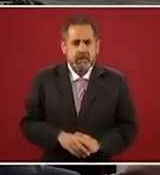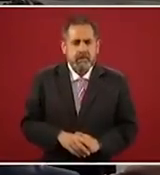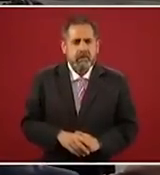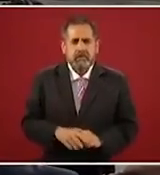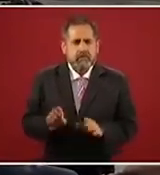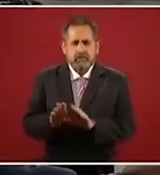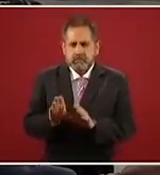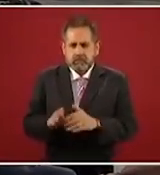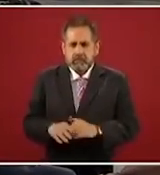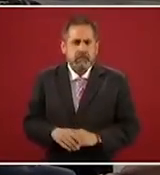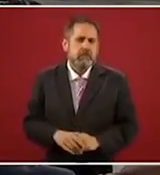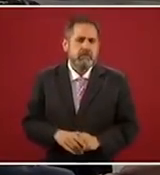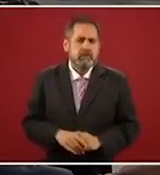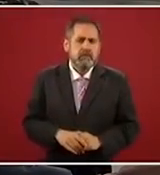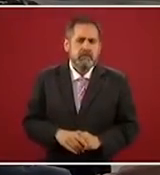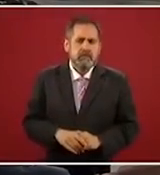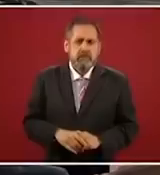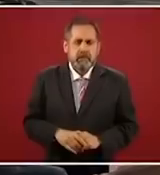¿Cómo